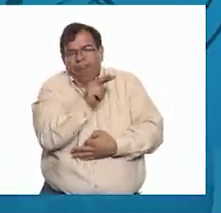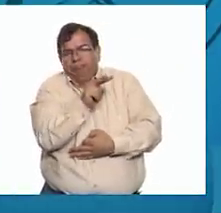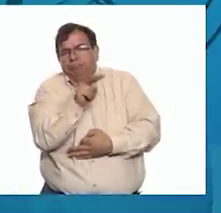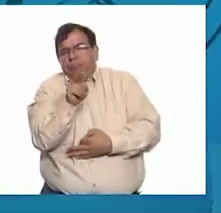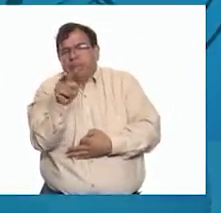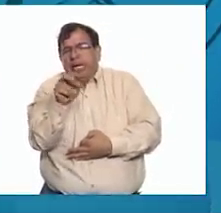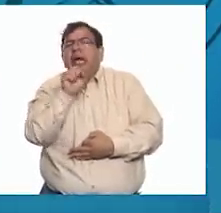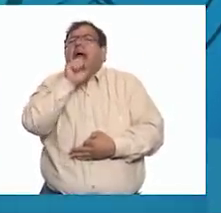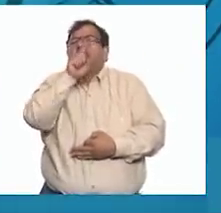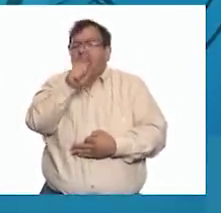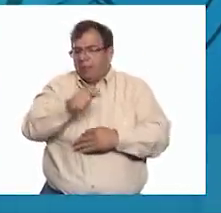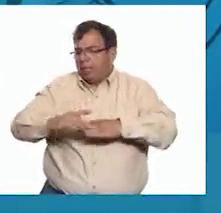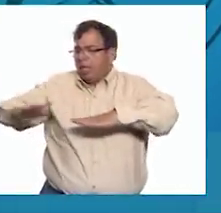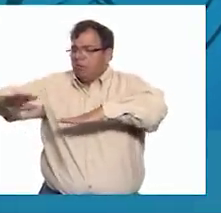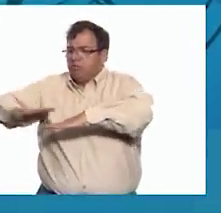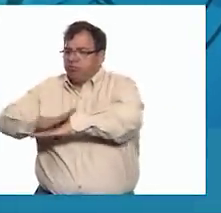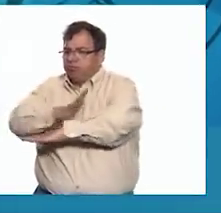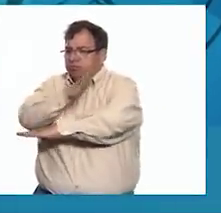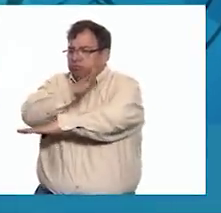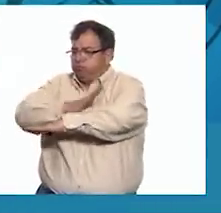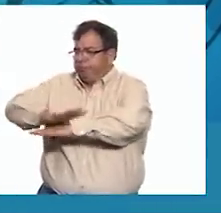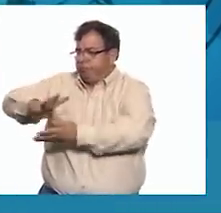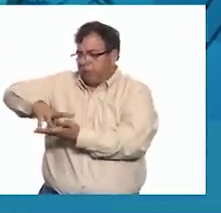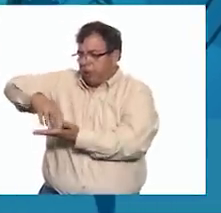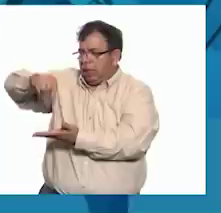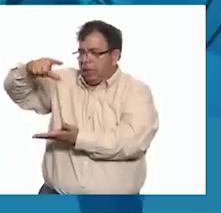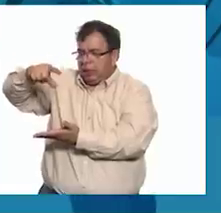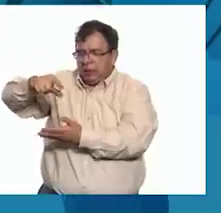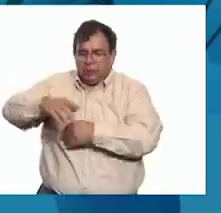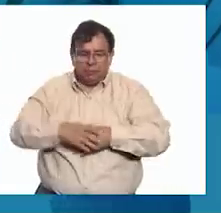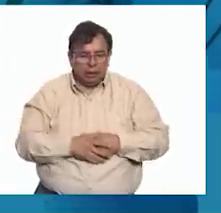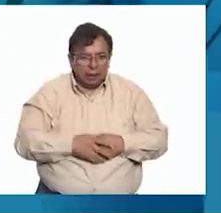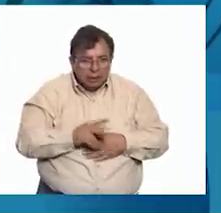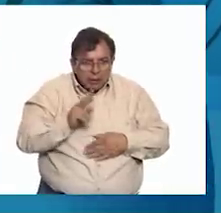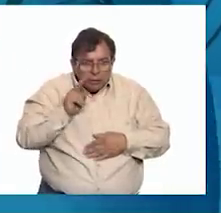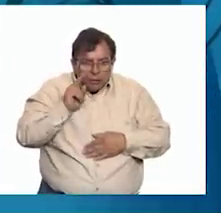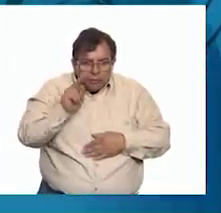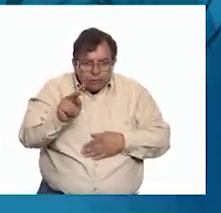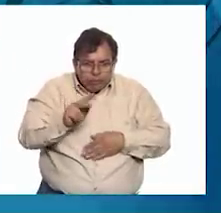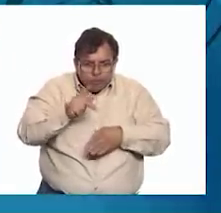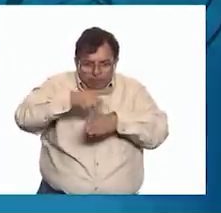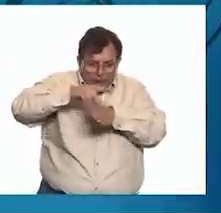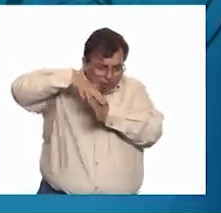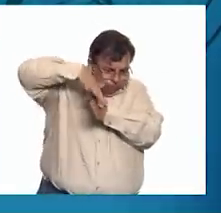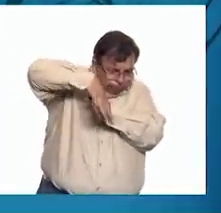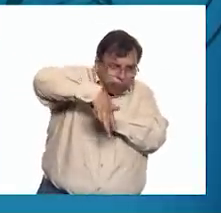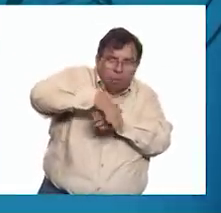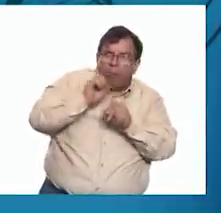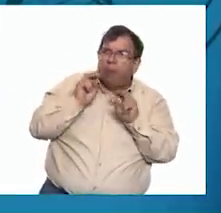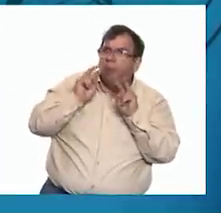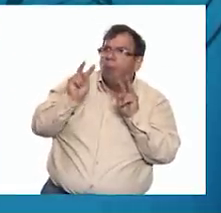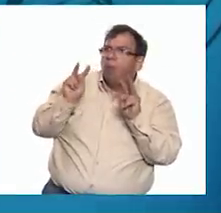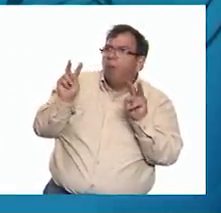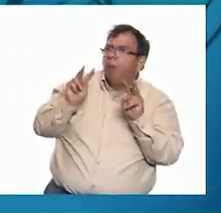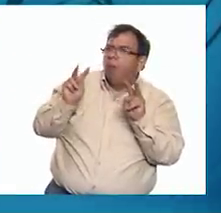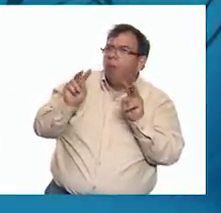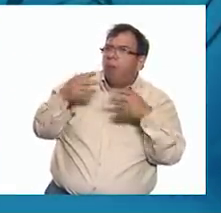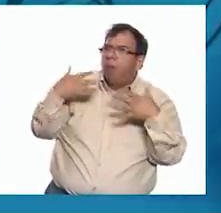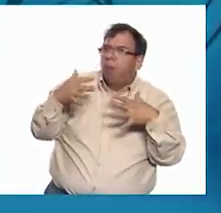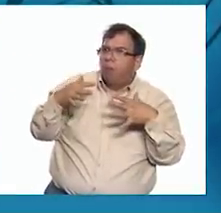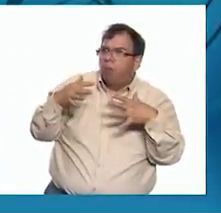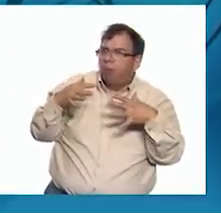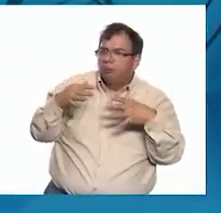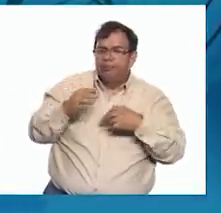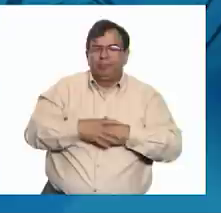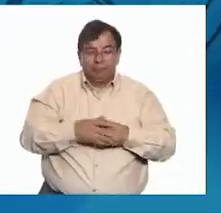con costa arenosa. Esos acantilados se ven impresionantes. Después de esta aclaración, ¿qué le parece que continúo,